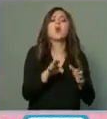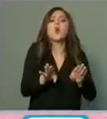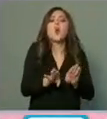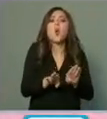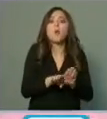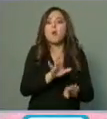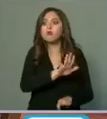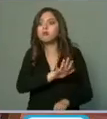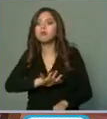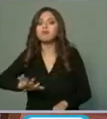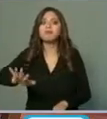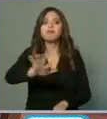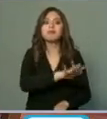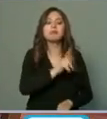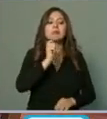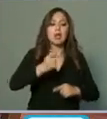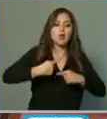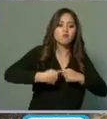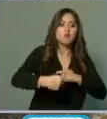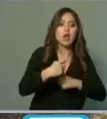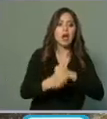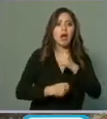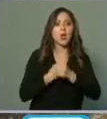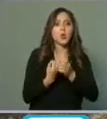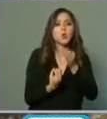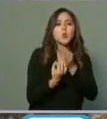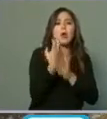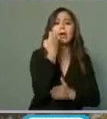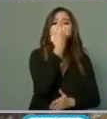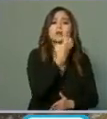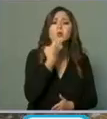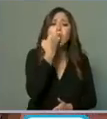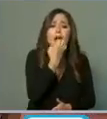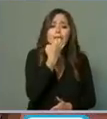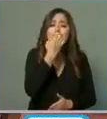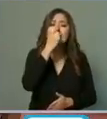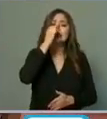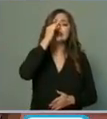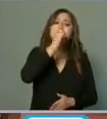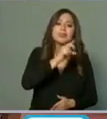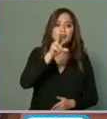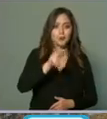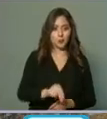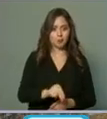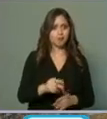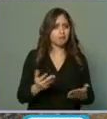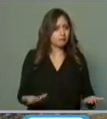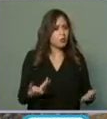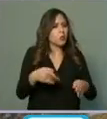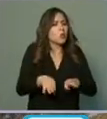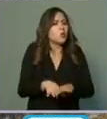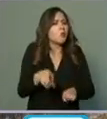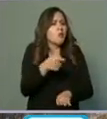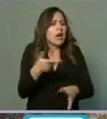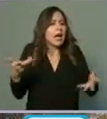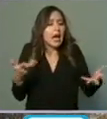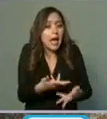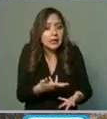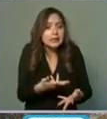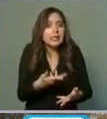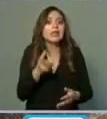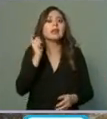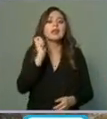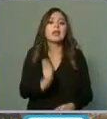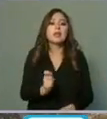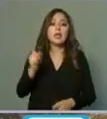podemos sobrevivir a este ciclo escolar y no morir en el intento. Y bueno, el intento comienza desde que vamos a salir